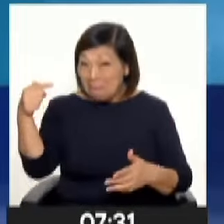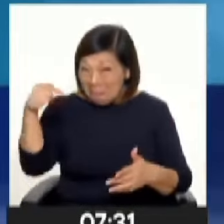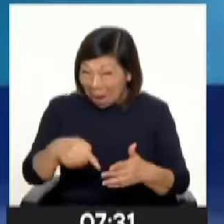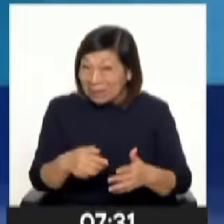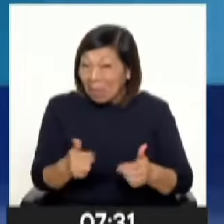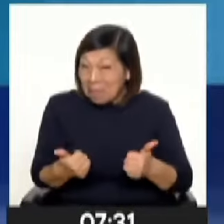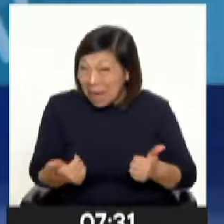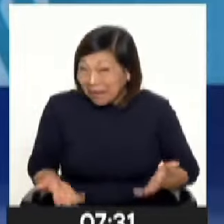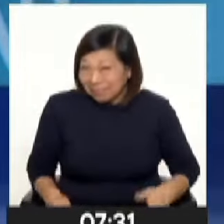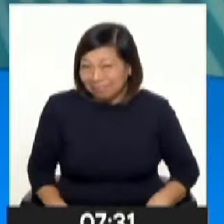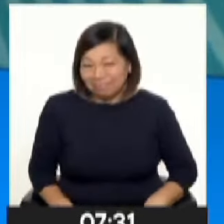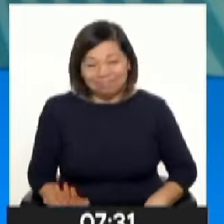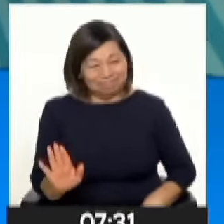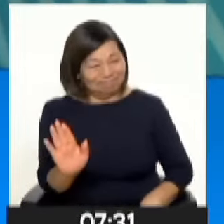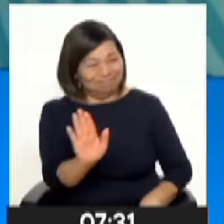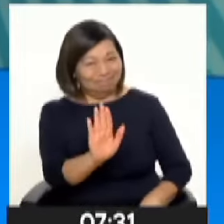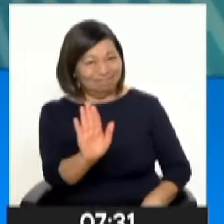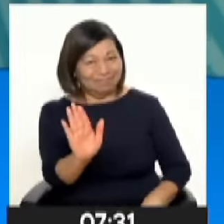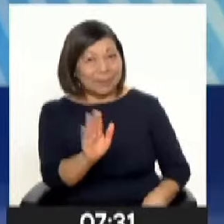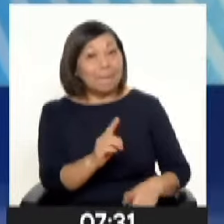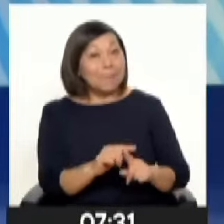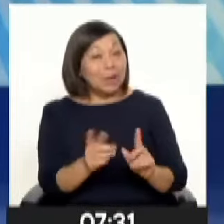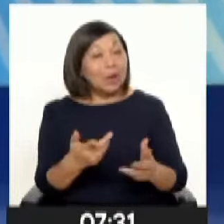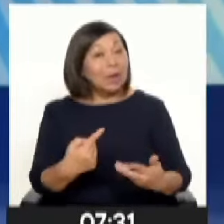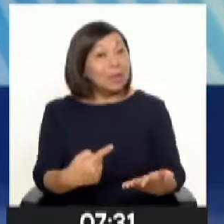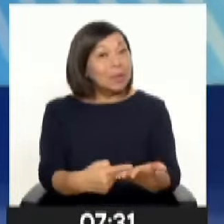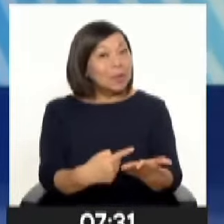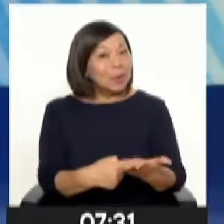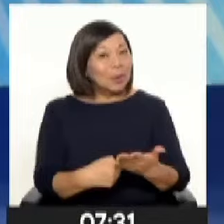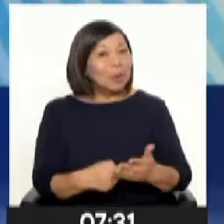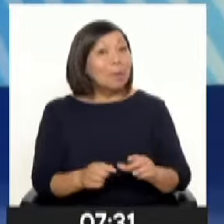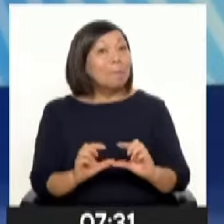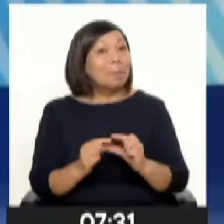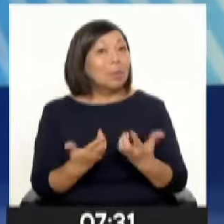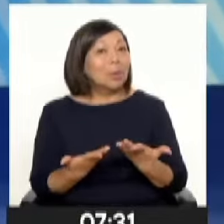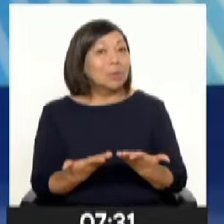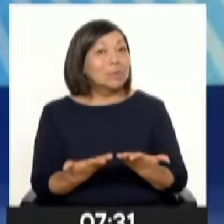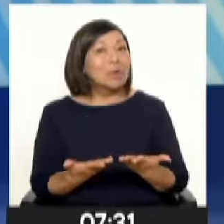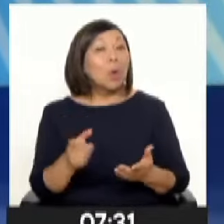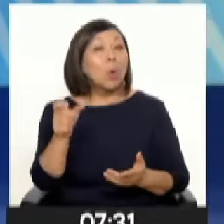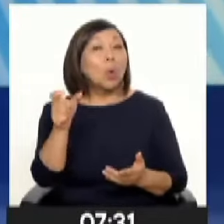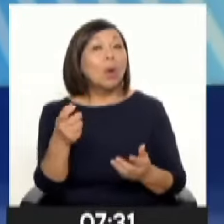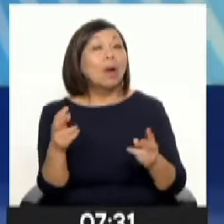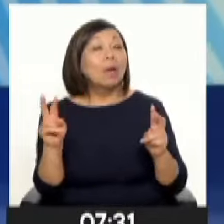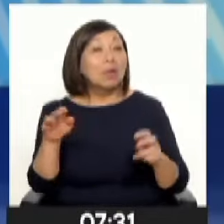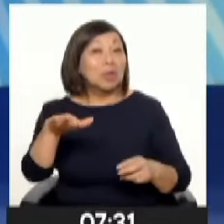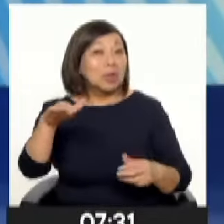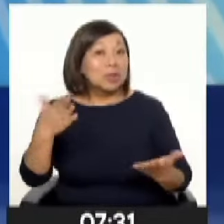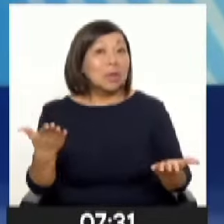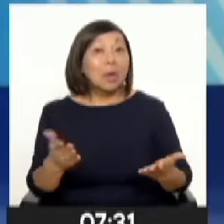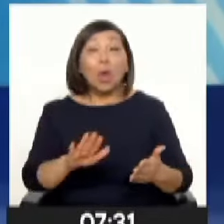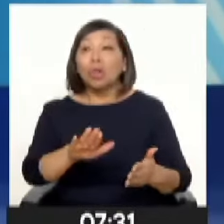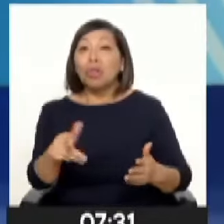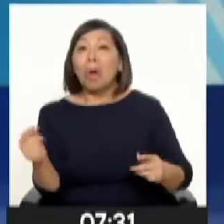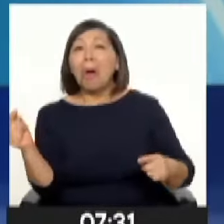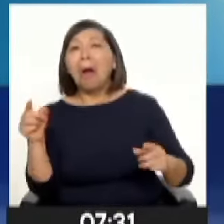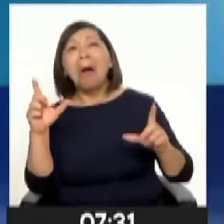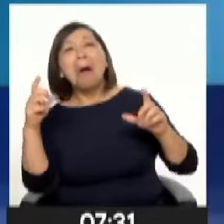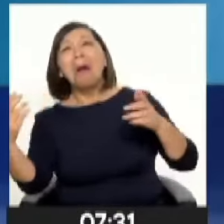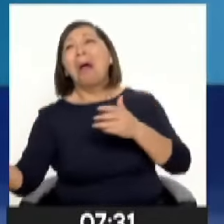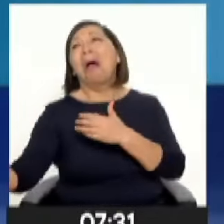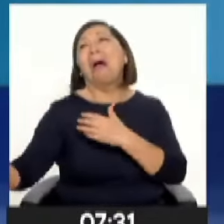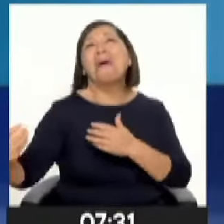creo que solucione esto, por ahí no va. Pero también hay que discutir, porque es solo una parte, porque estigmatizar solo el tema de la niña y todos quieren la foto con la